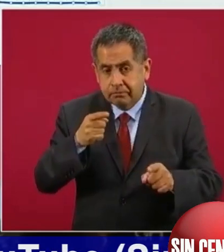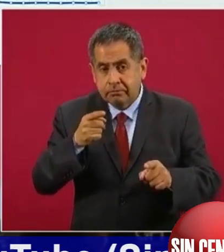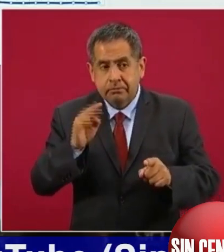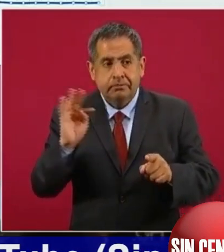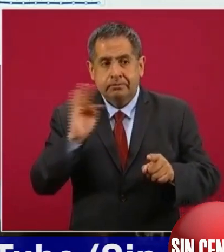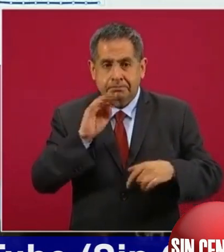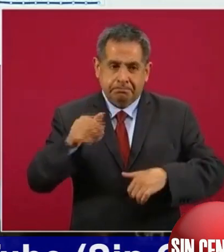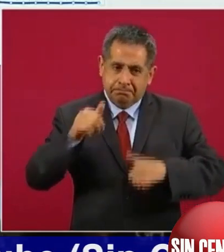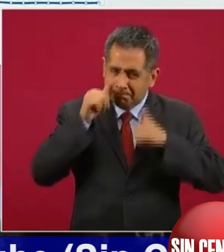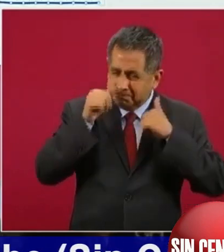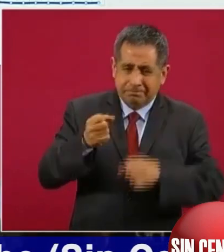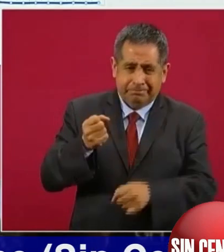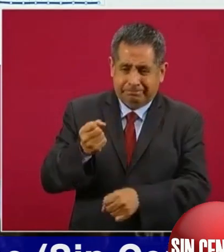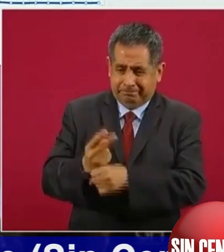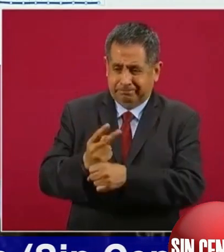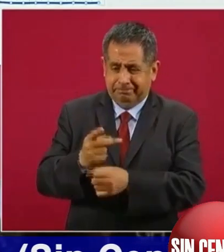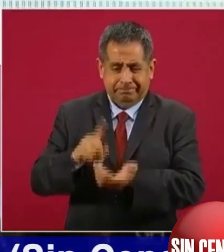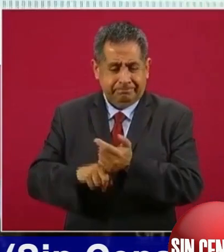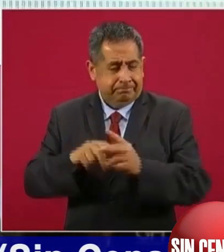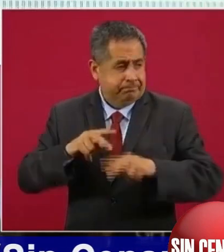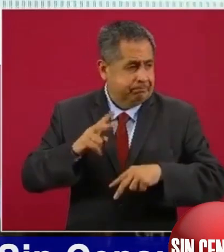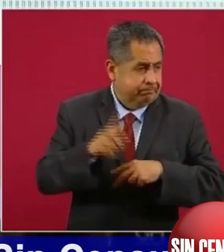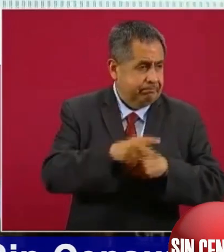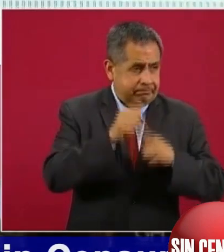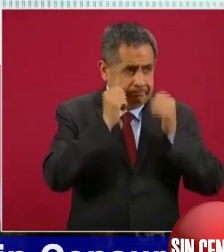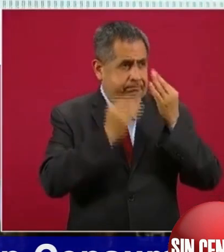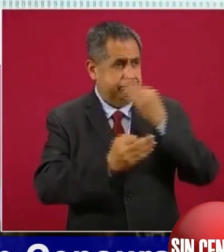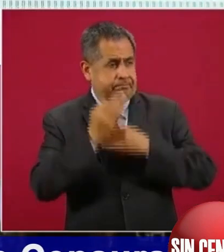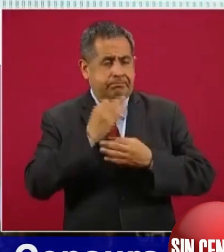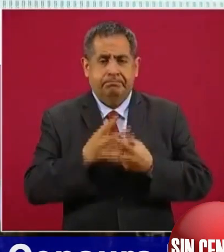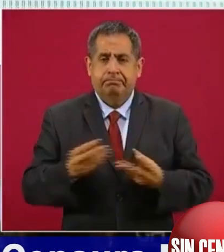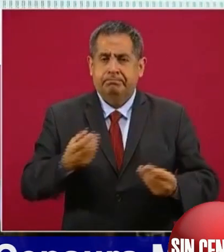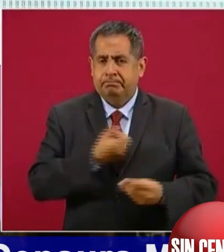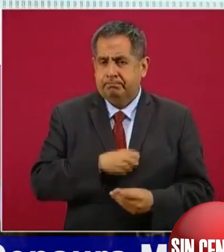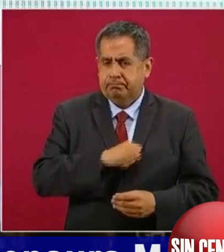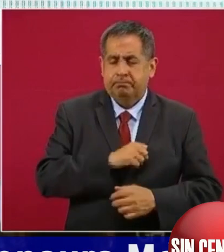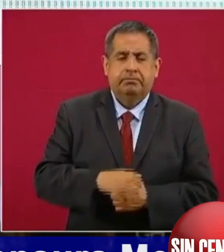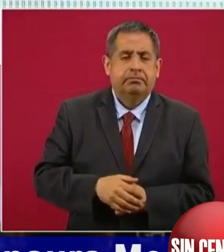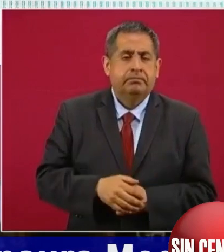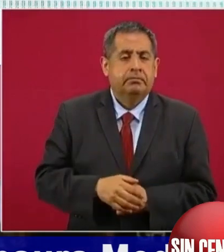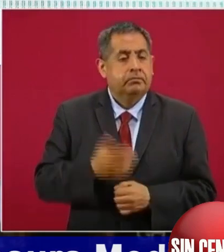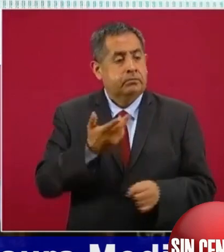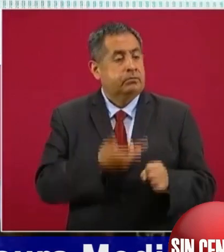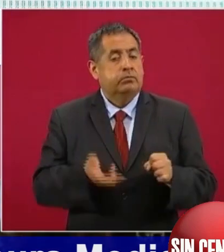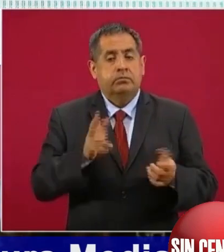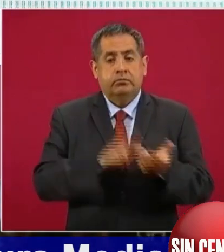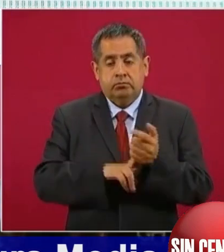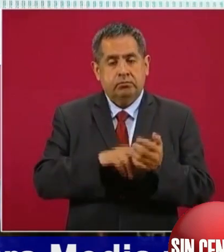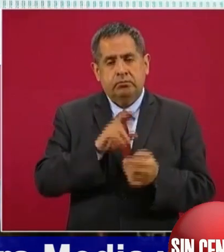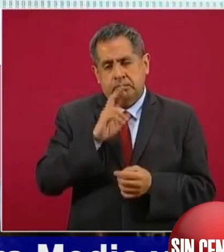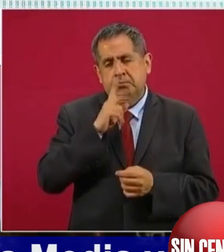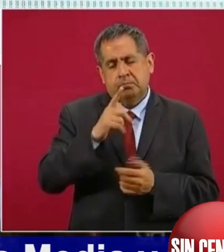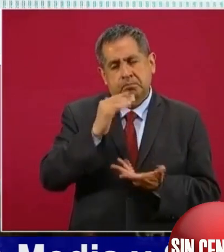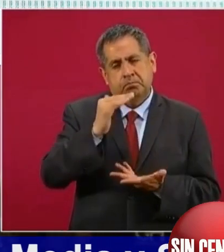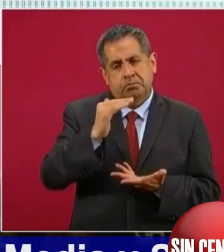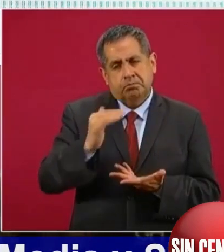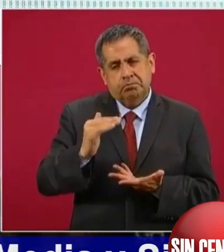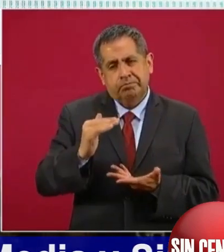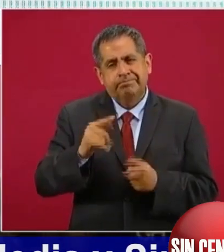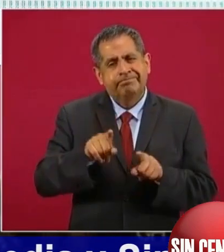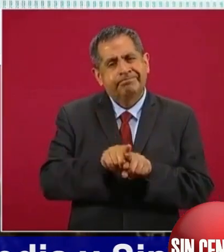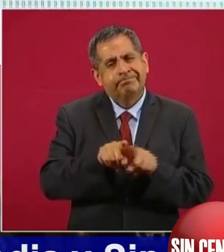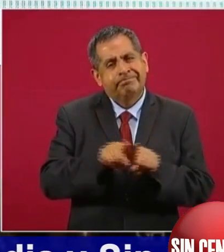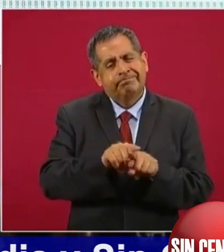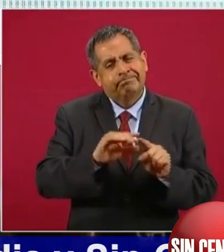de atención, esto es muy importante. Vemos que la ocupación hospitalaria también redujo, pero se estancó